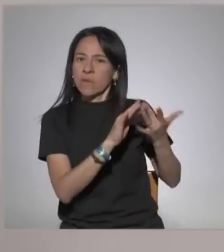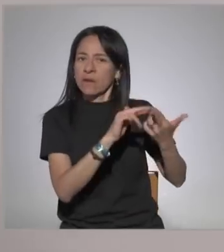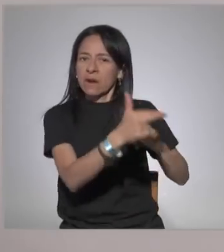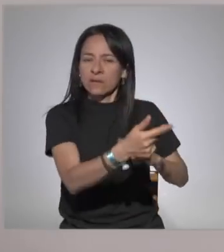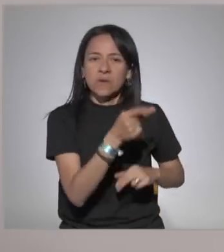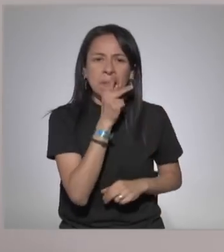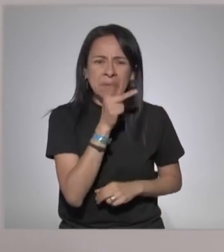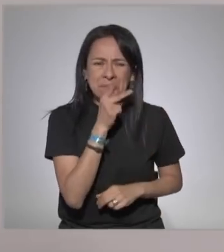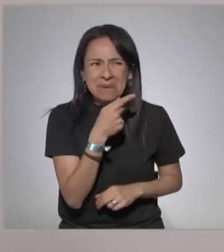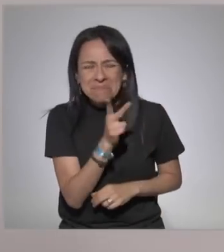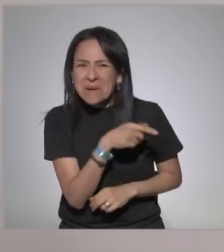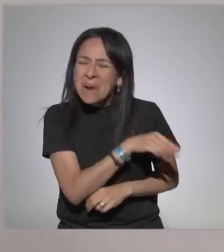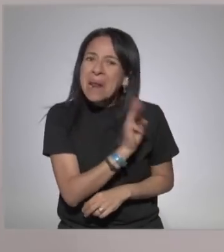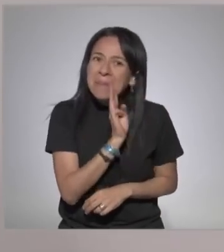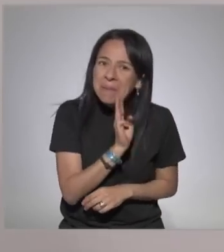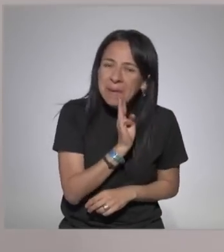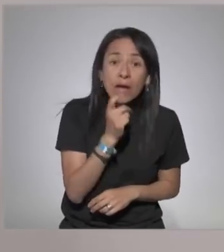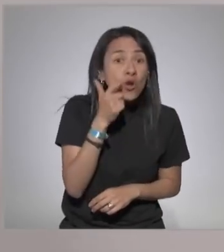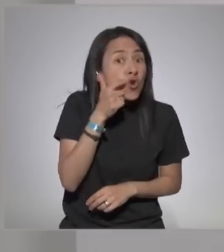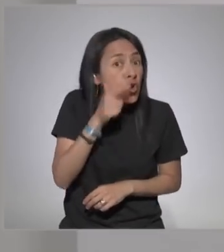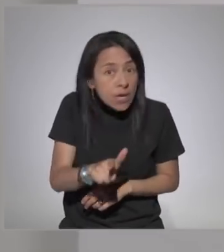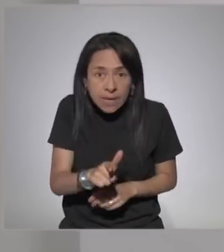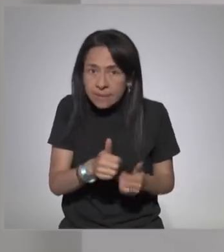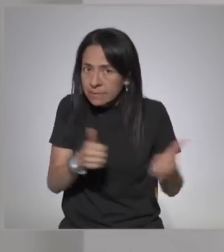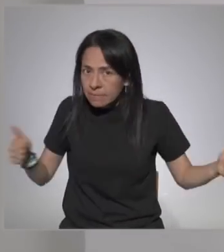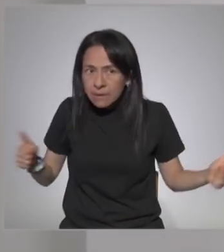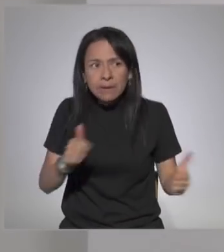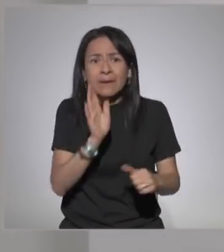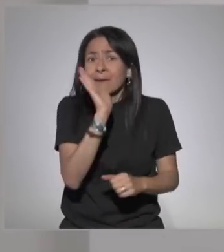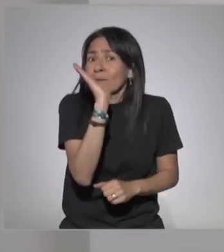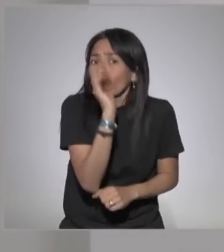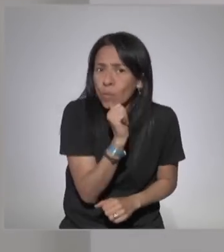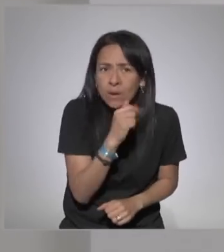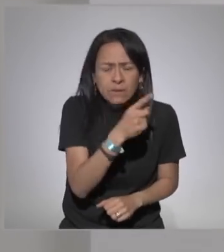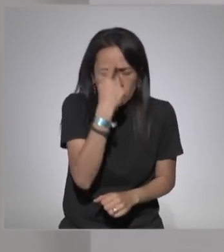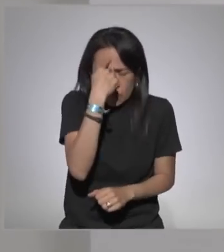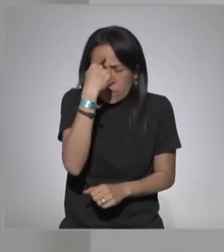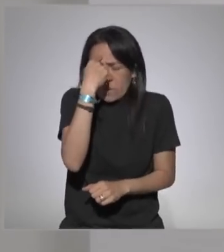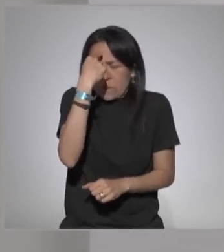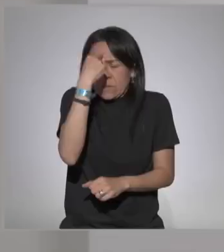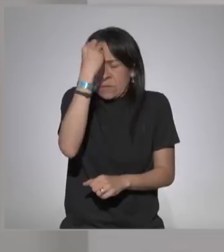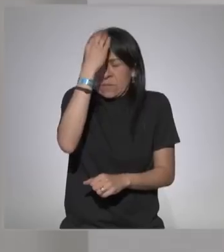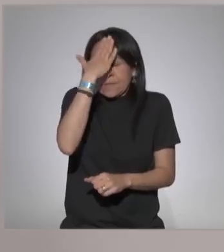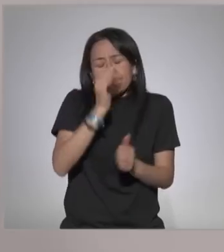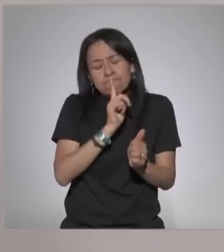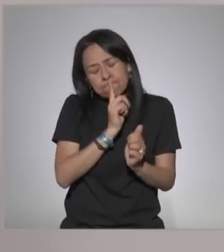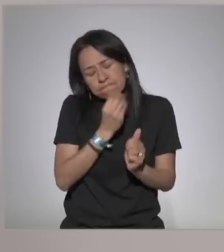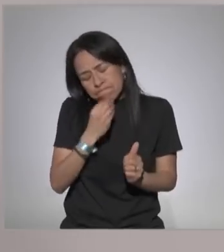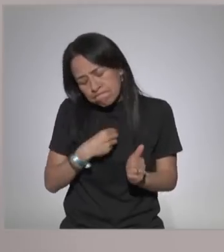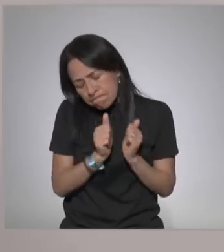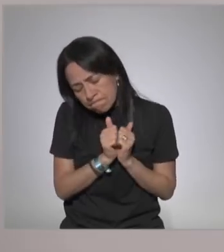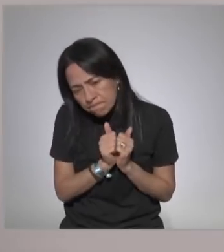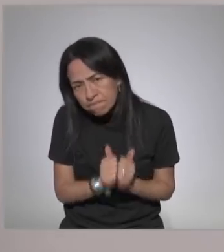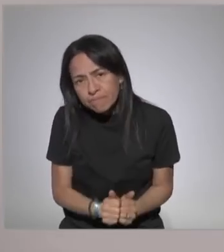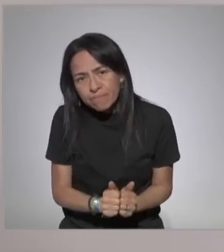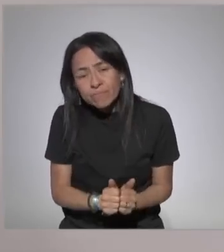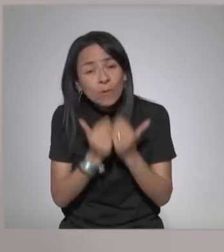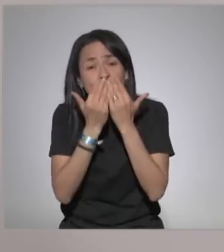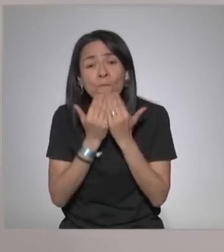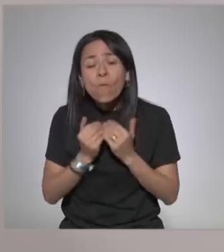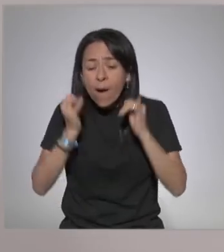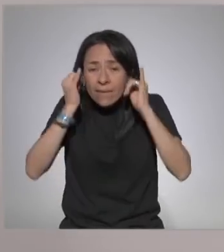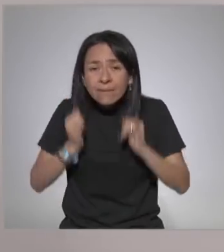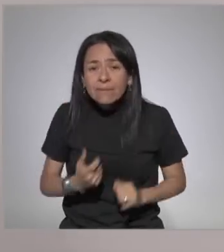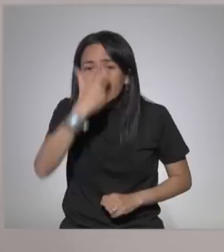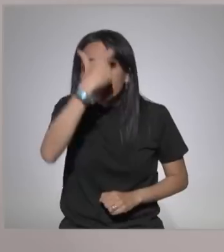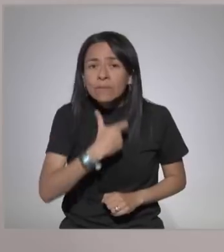no quiere, no puede o está inmersa en estas creencias y claramente pues su individualidad no existe probablemente,